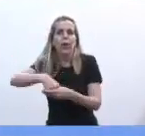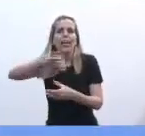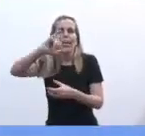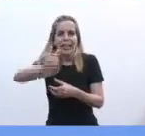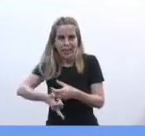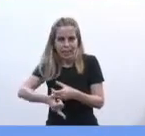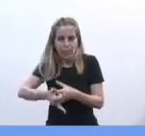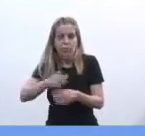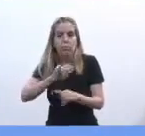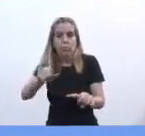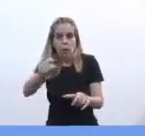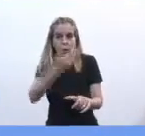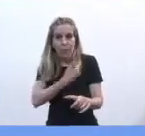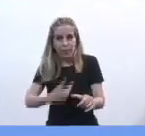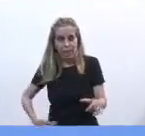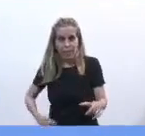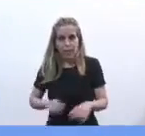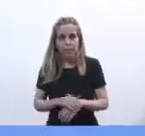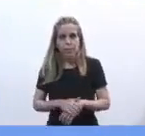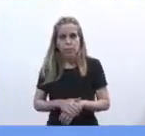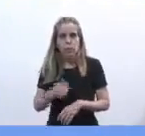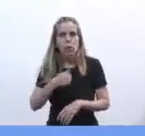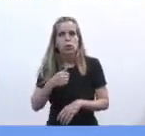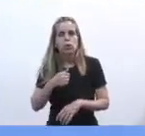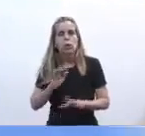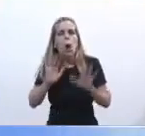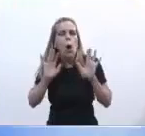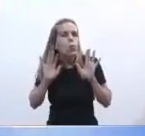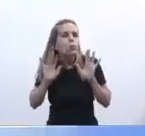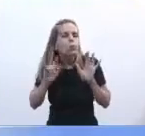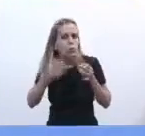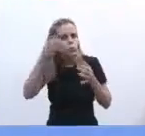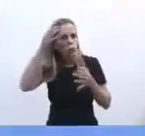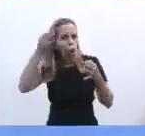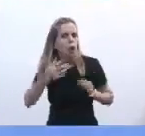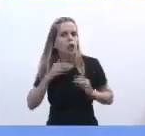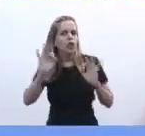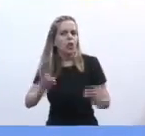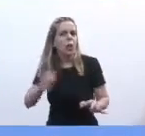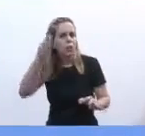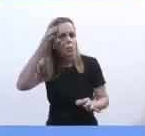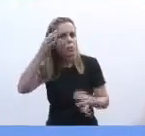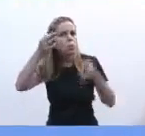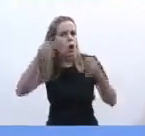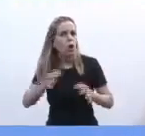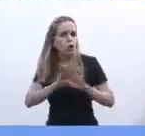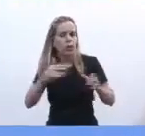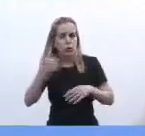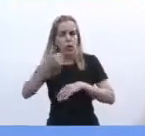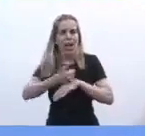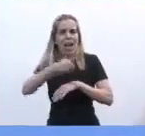decir el señor presidente yo soy absolutamente consciente que no llega a ocupar esta